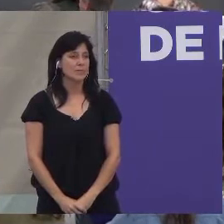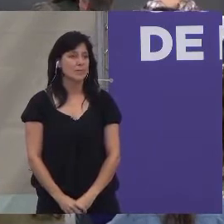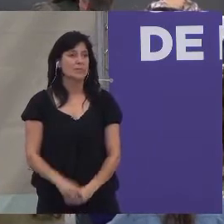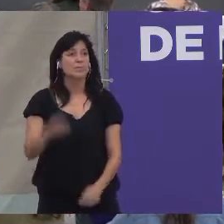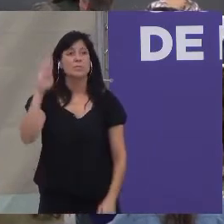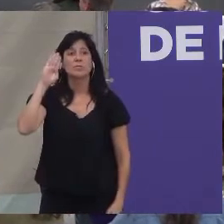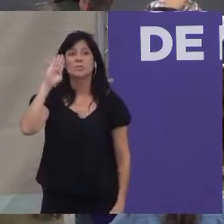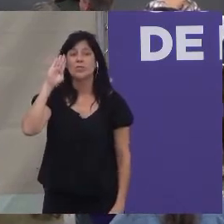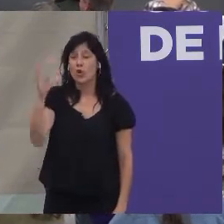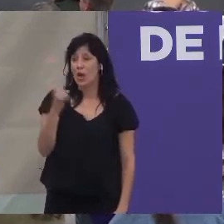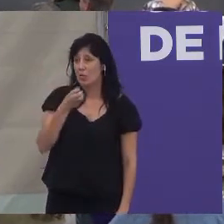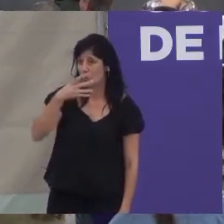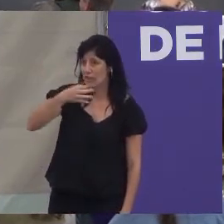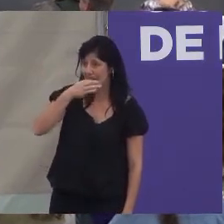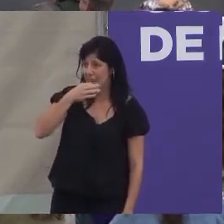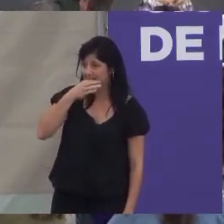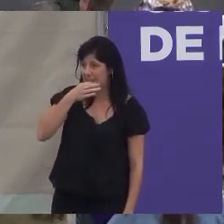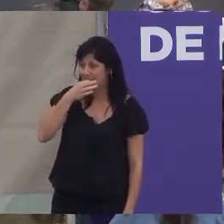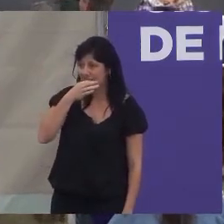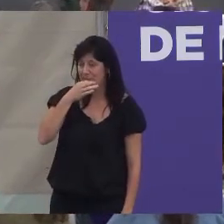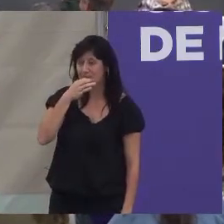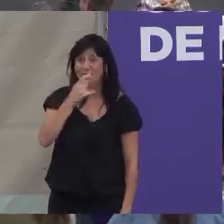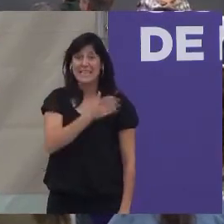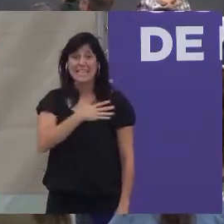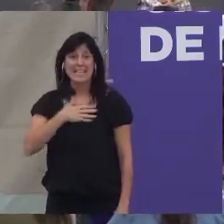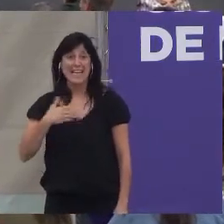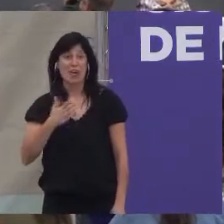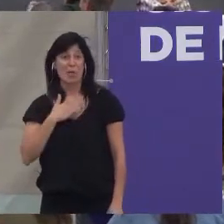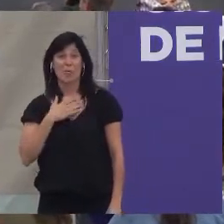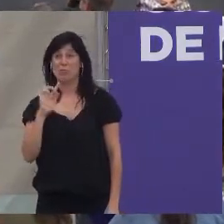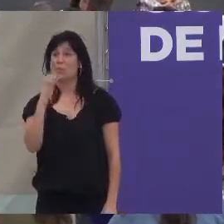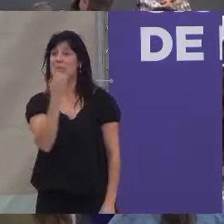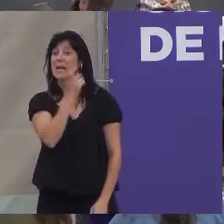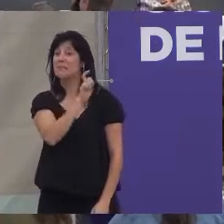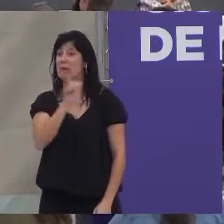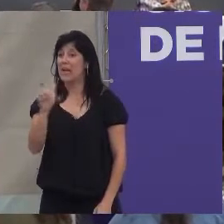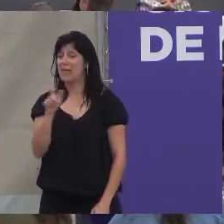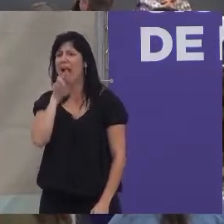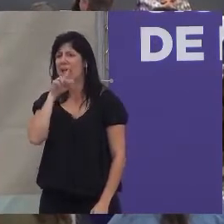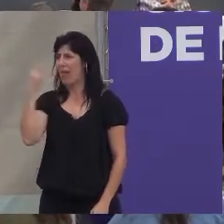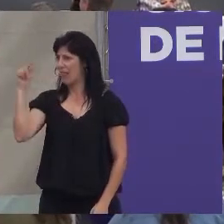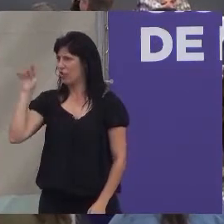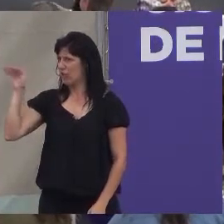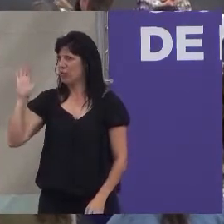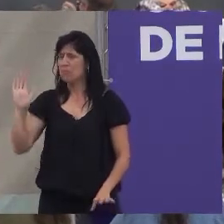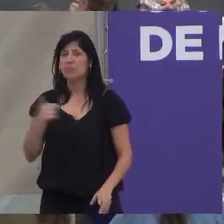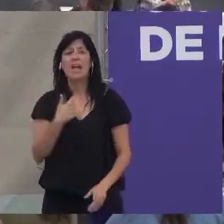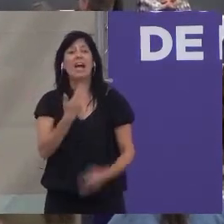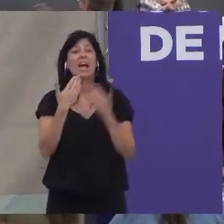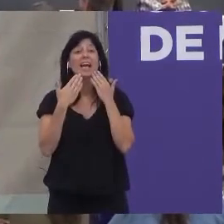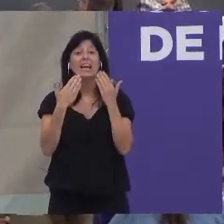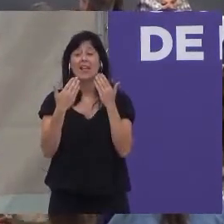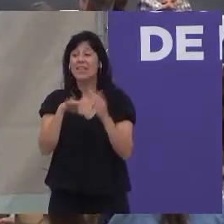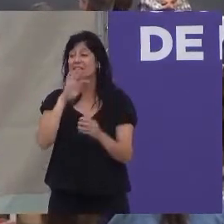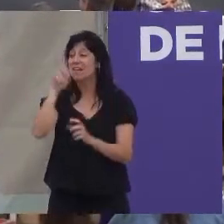Hola, buenas tardes. Quiero que mis primeras palabras sean de agradecimiento con todas las personas que